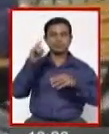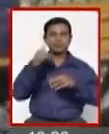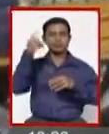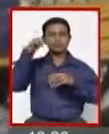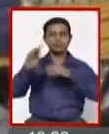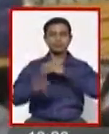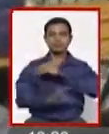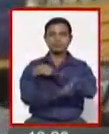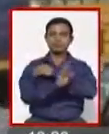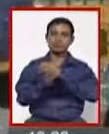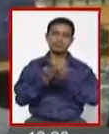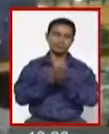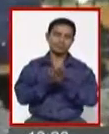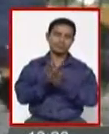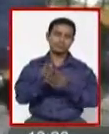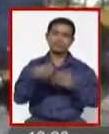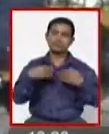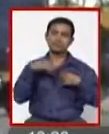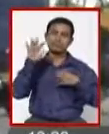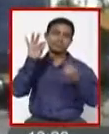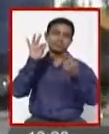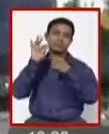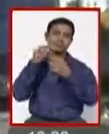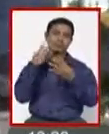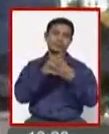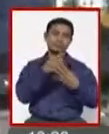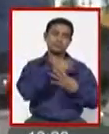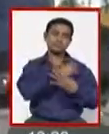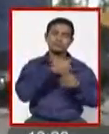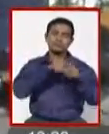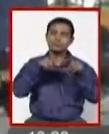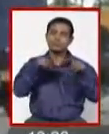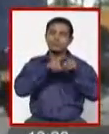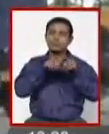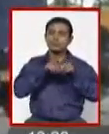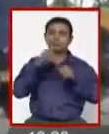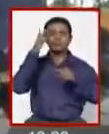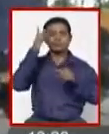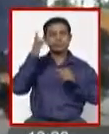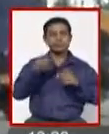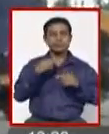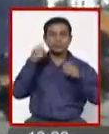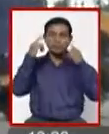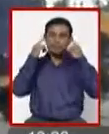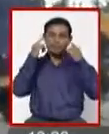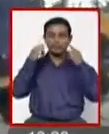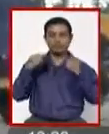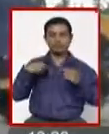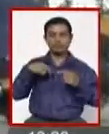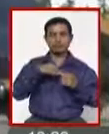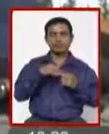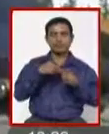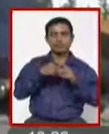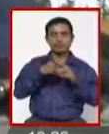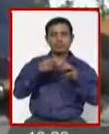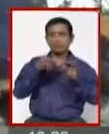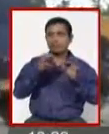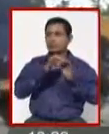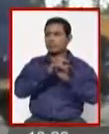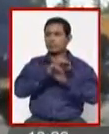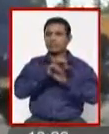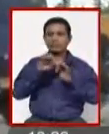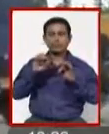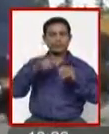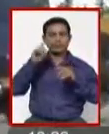los derechos que tienen los 9 compatriotas y sobre todo porque consideramos que desde ningún punto de